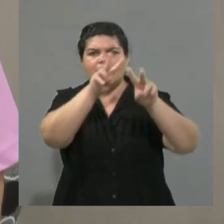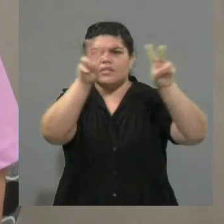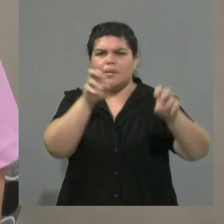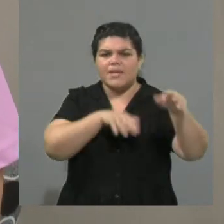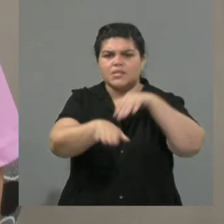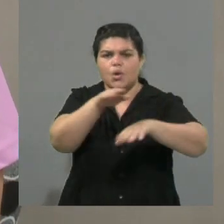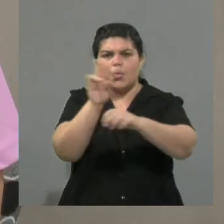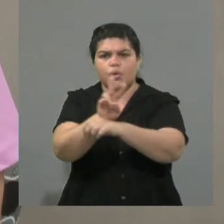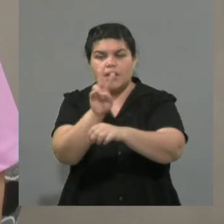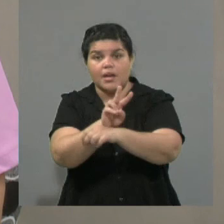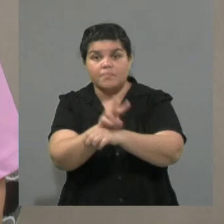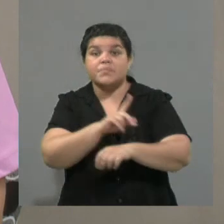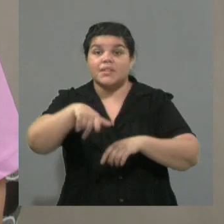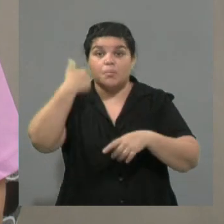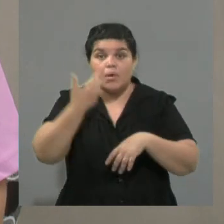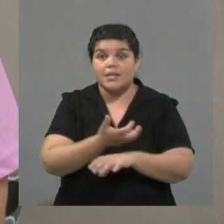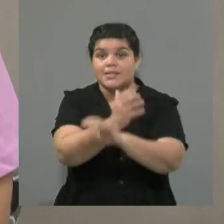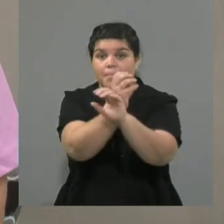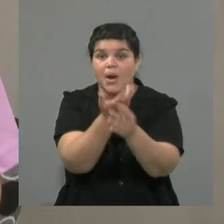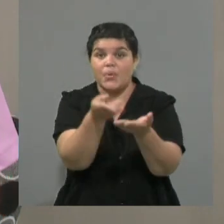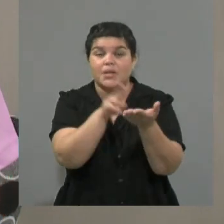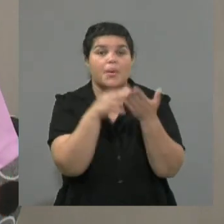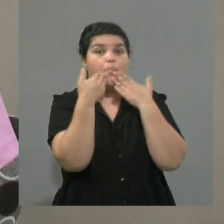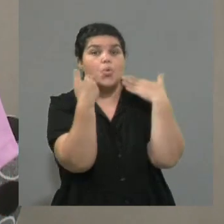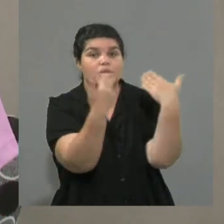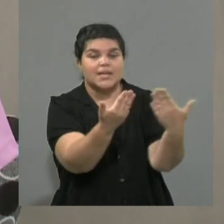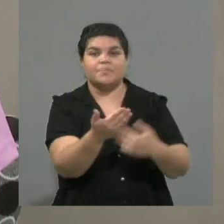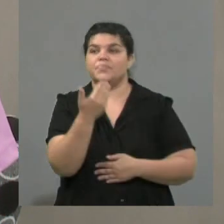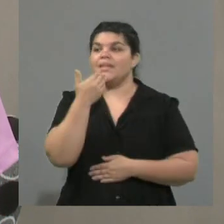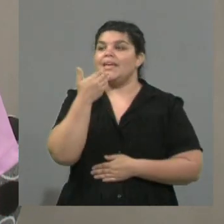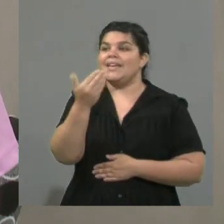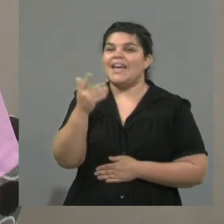vial, así es que lo vamos a volver a llamar. Muchísimas gracias. Les